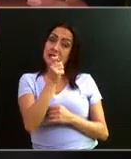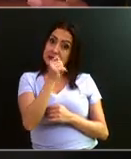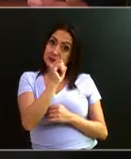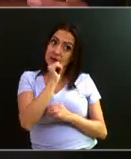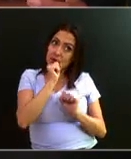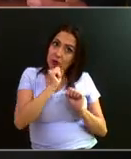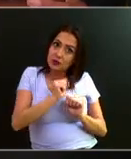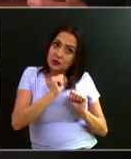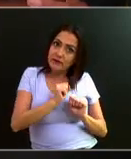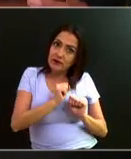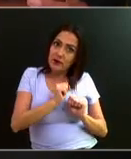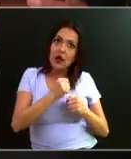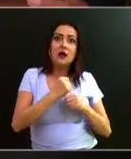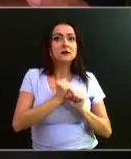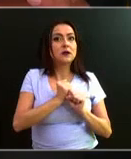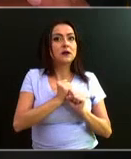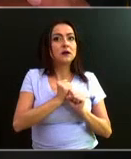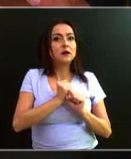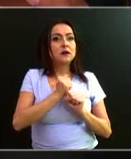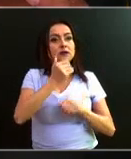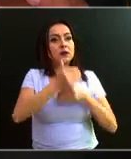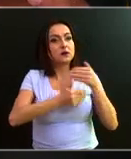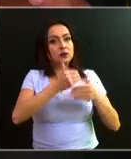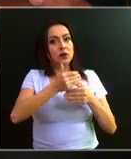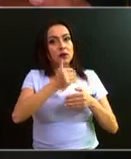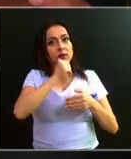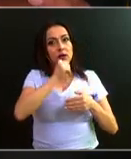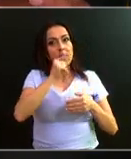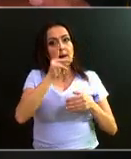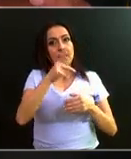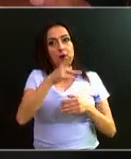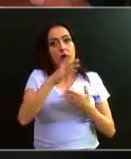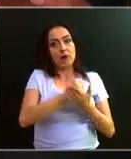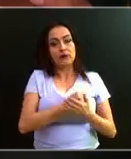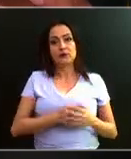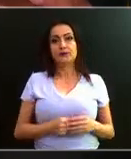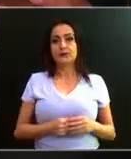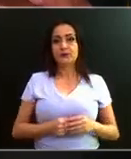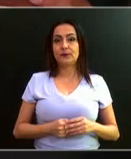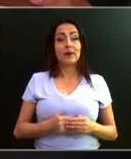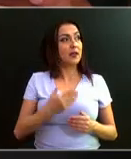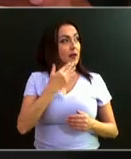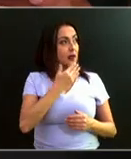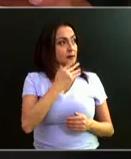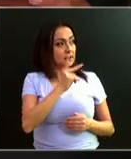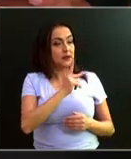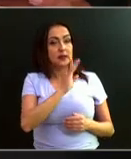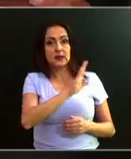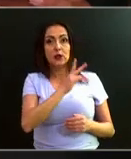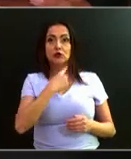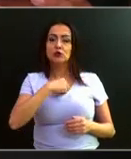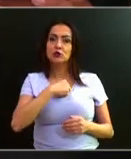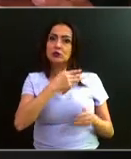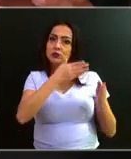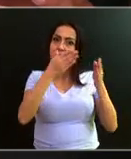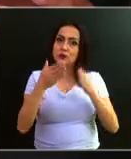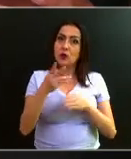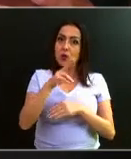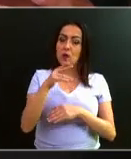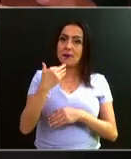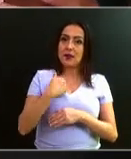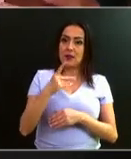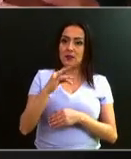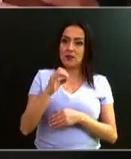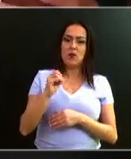es posible hacer este tipo de cobros. Gracias, Kenneth. Y vamos ahora con nuestro compañero